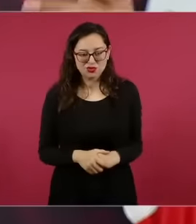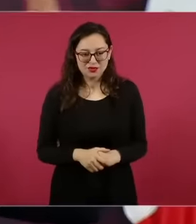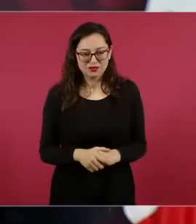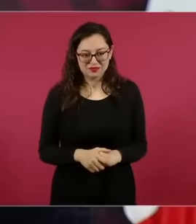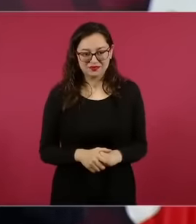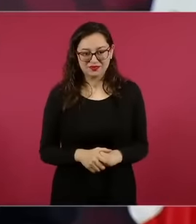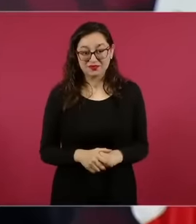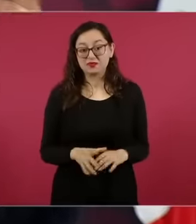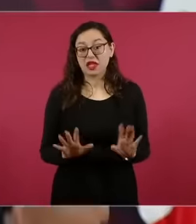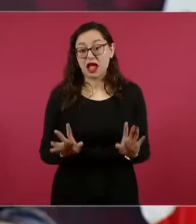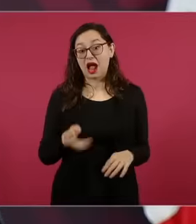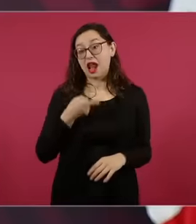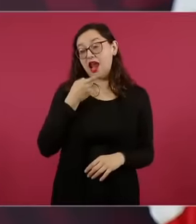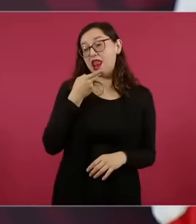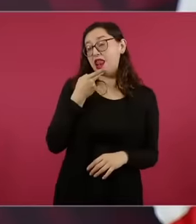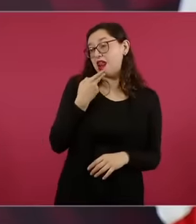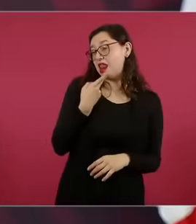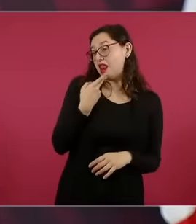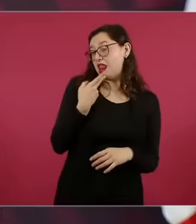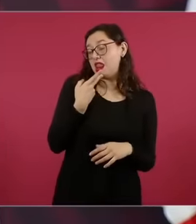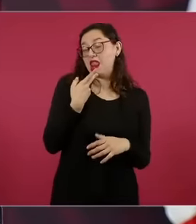Progre.